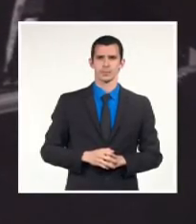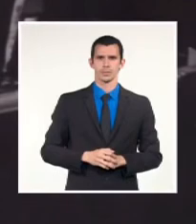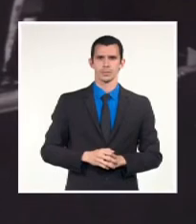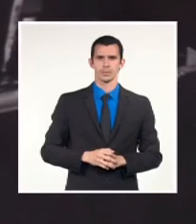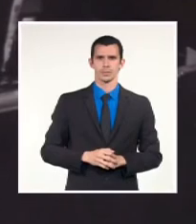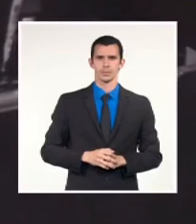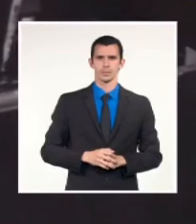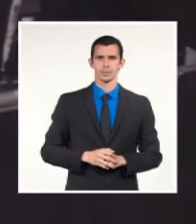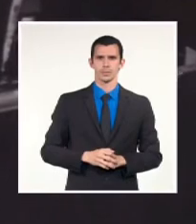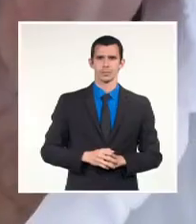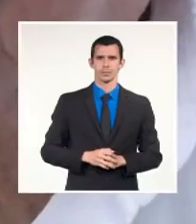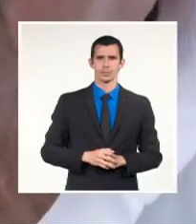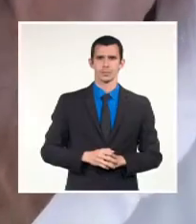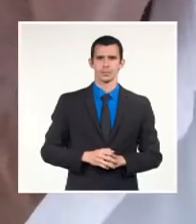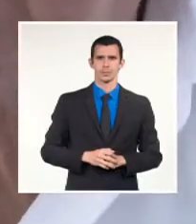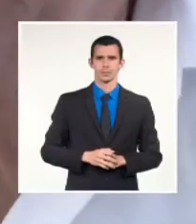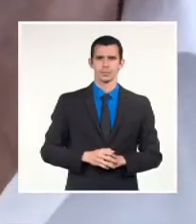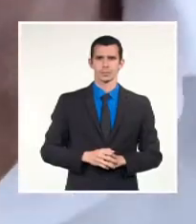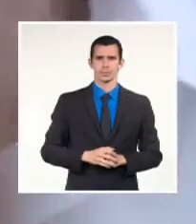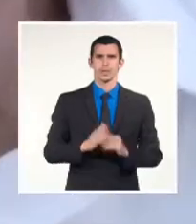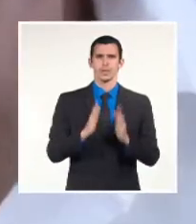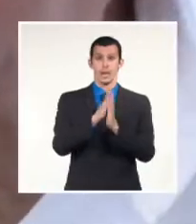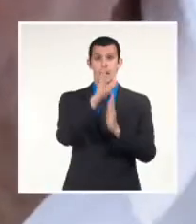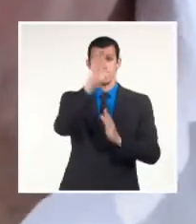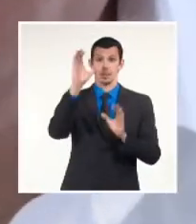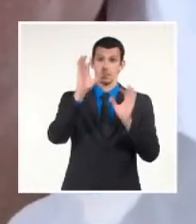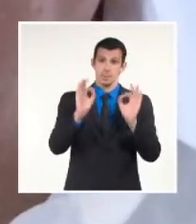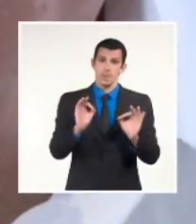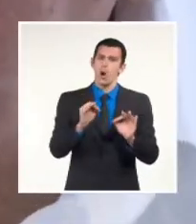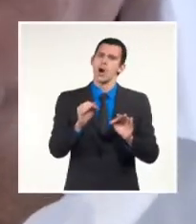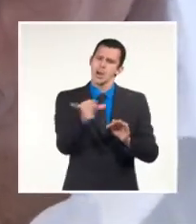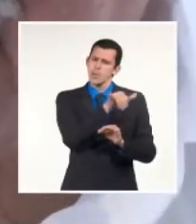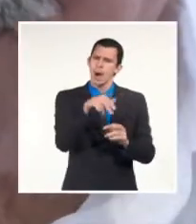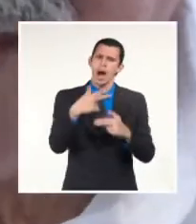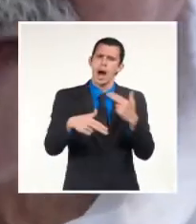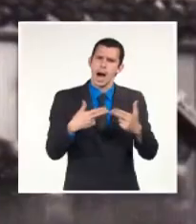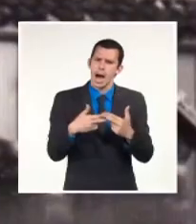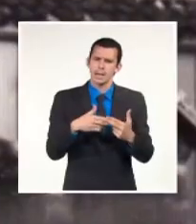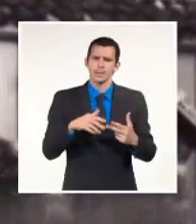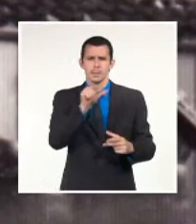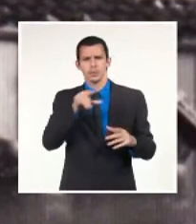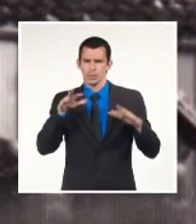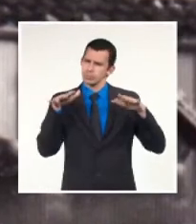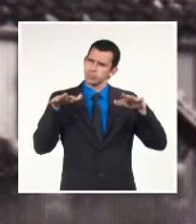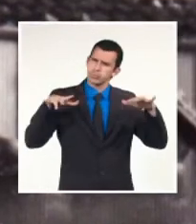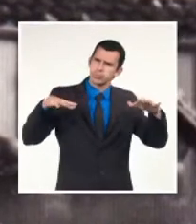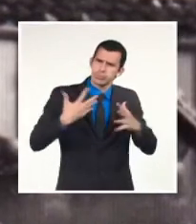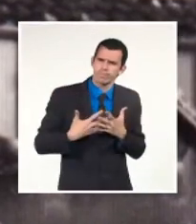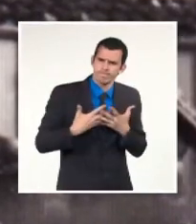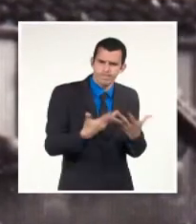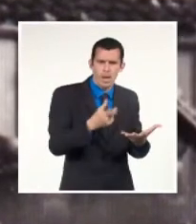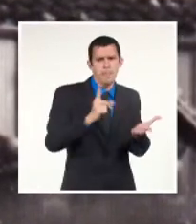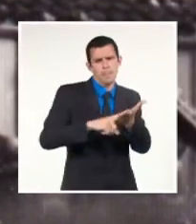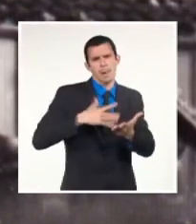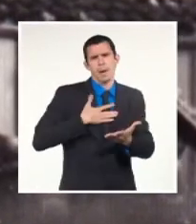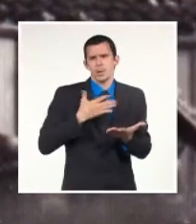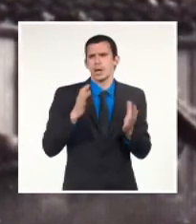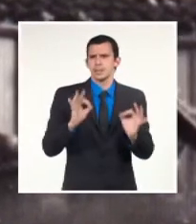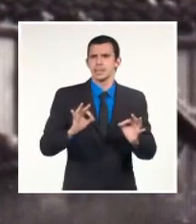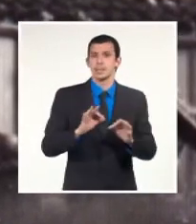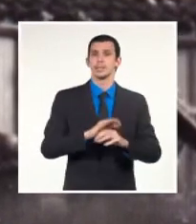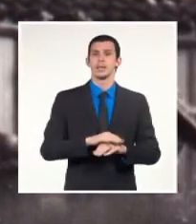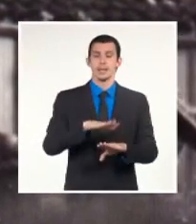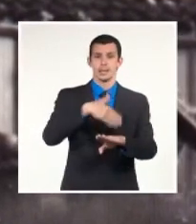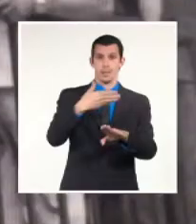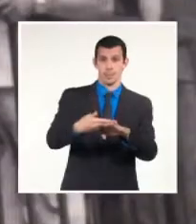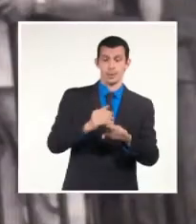Y querían honrar a mi padre, como mi padre honró a su pueblo durante su vida. Llegamos a la funeraria